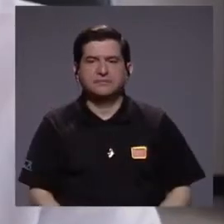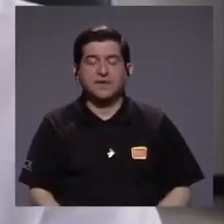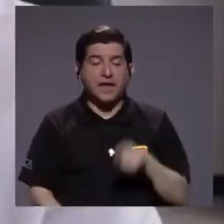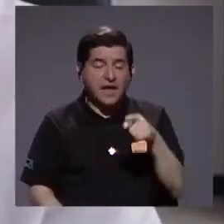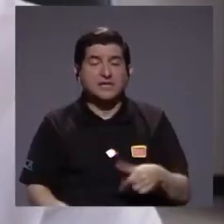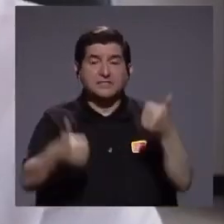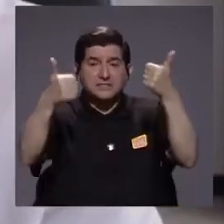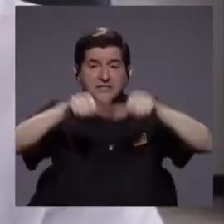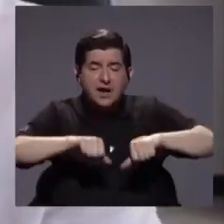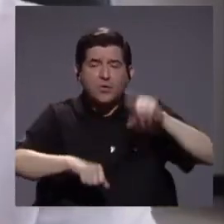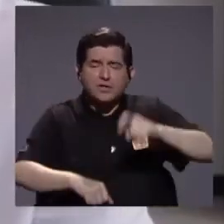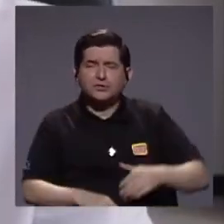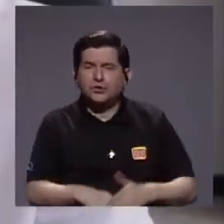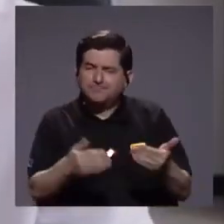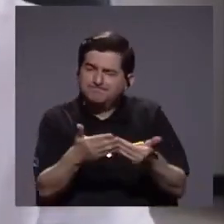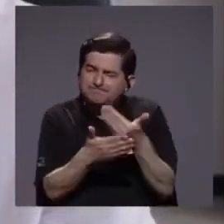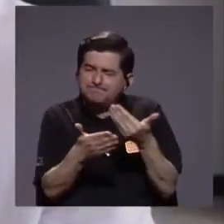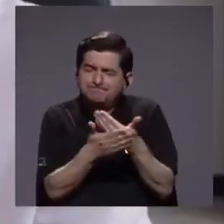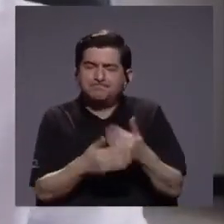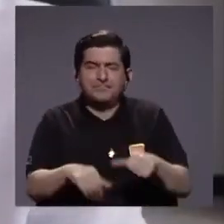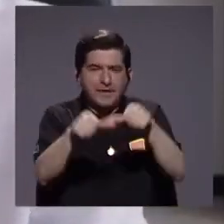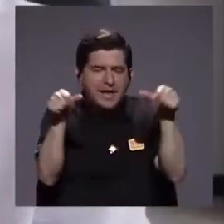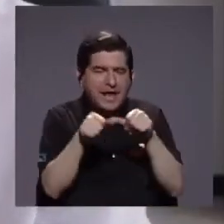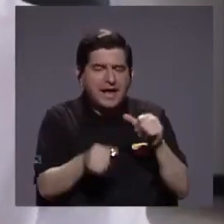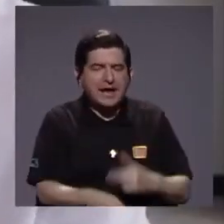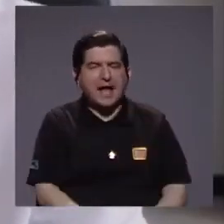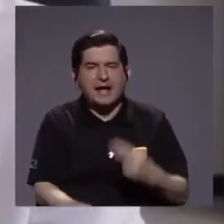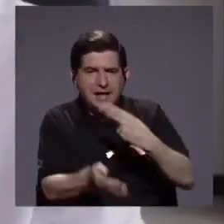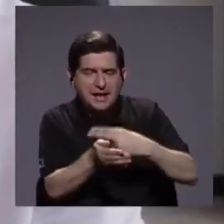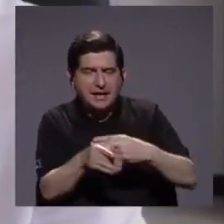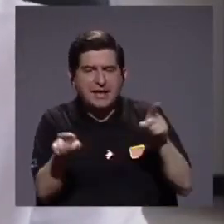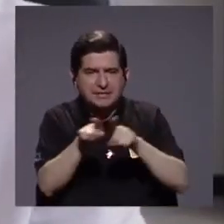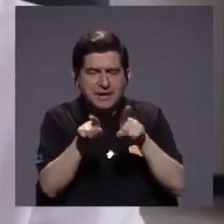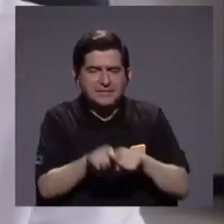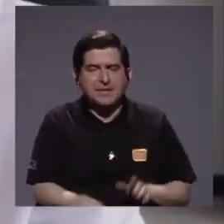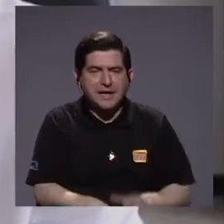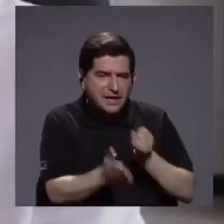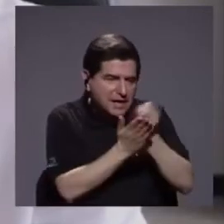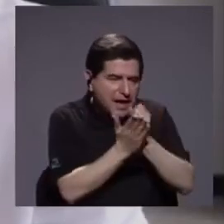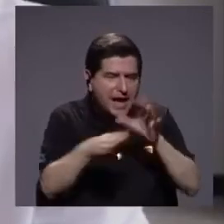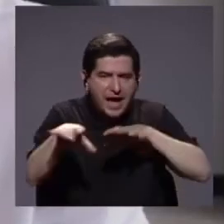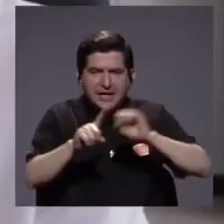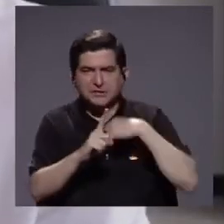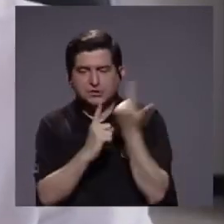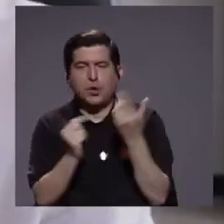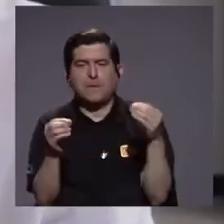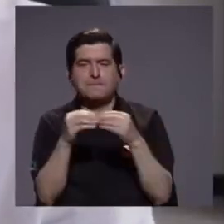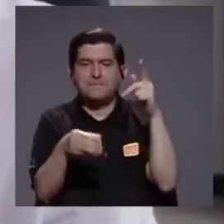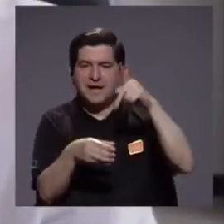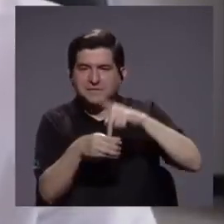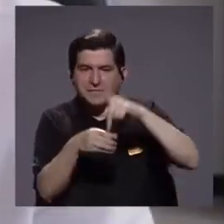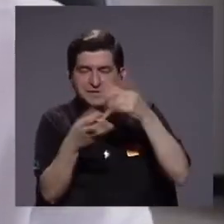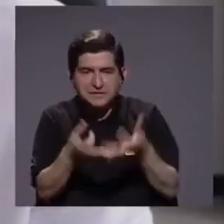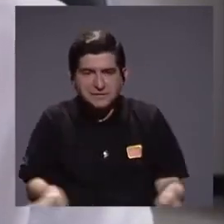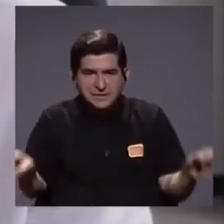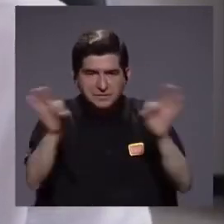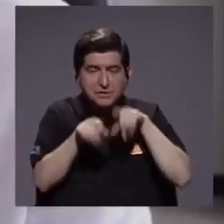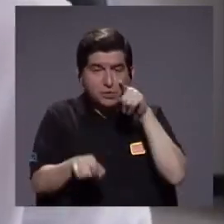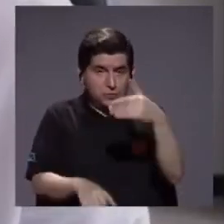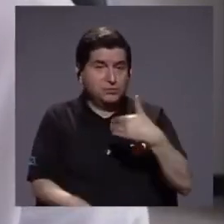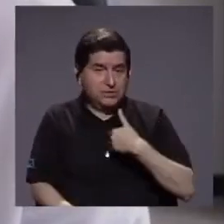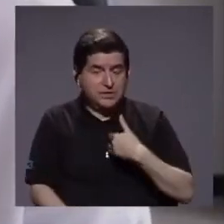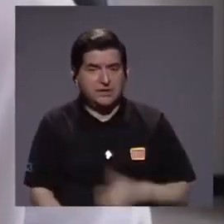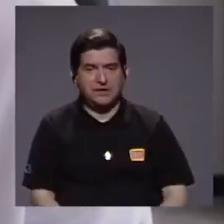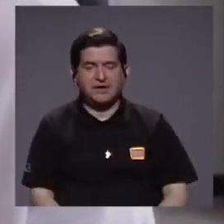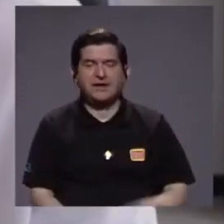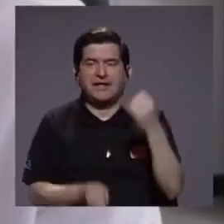marco tiene que remozarse, además de campos clínicos, con investigación y acción social, donde ustedes van a tener una participación importantísima. Yo les